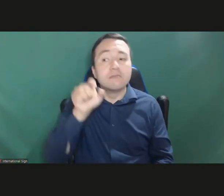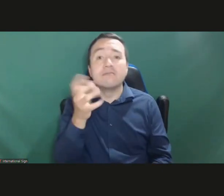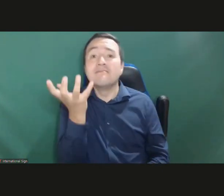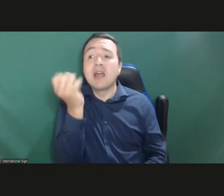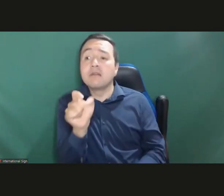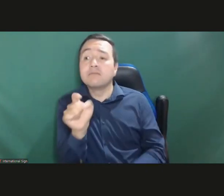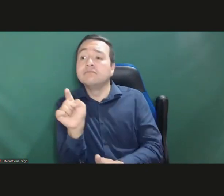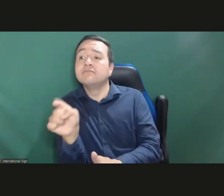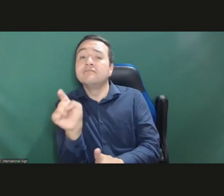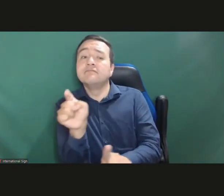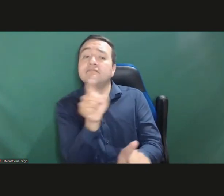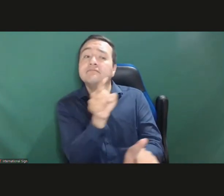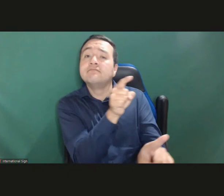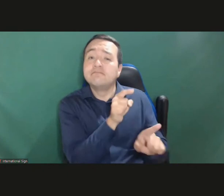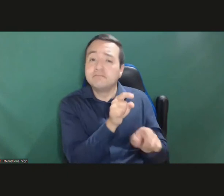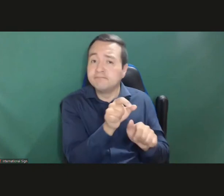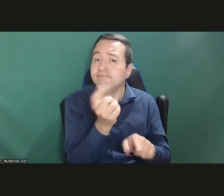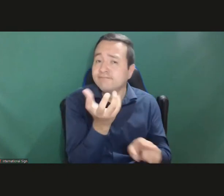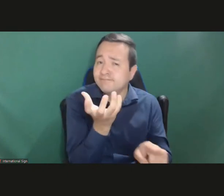crónicas